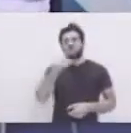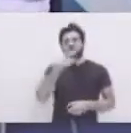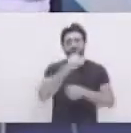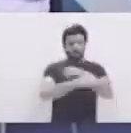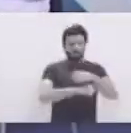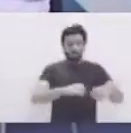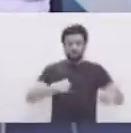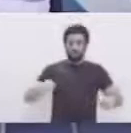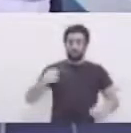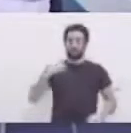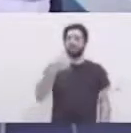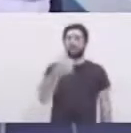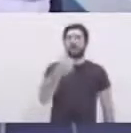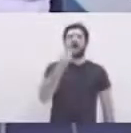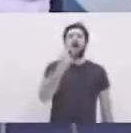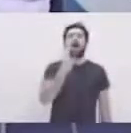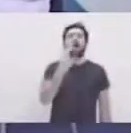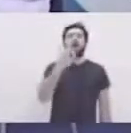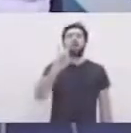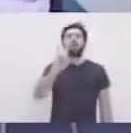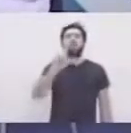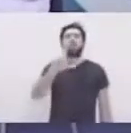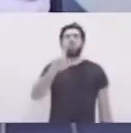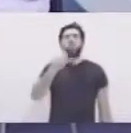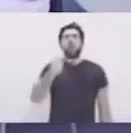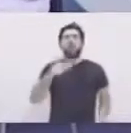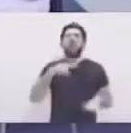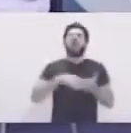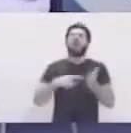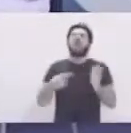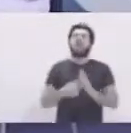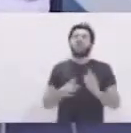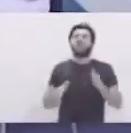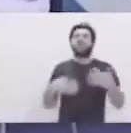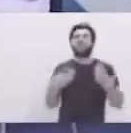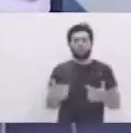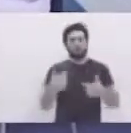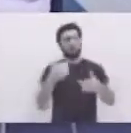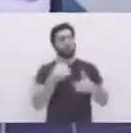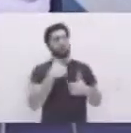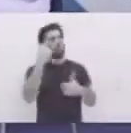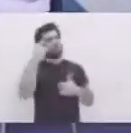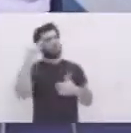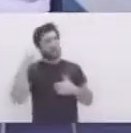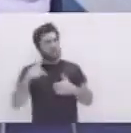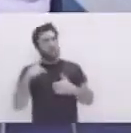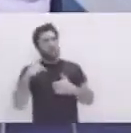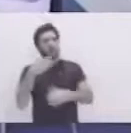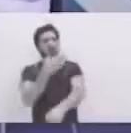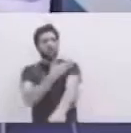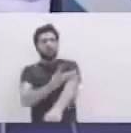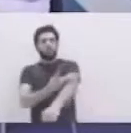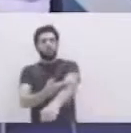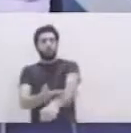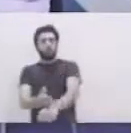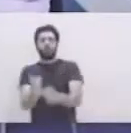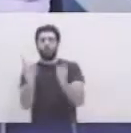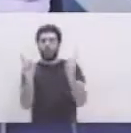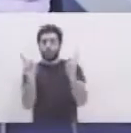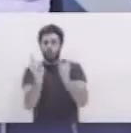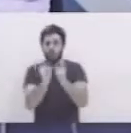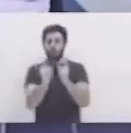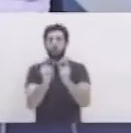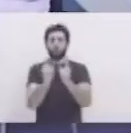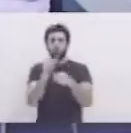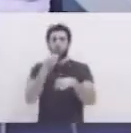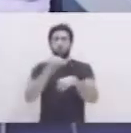son unas fábulas, Claudita? Creo que son historias cortas que nos dejan una enseñanza. Exacto. A la